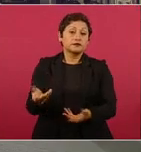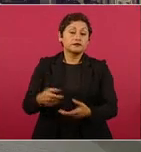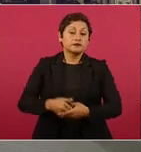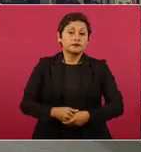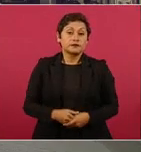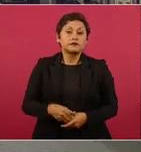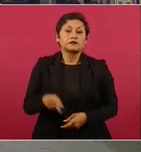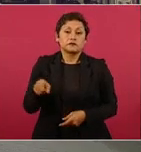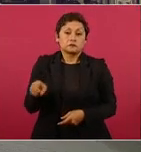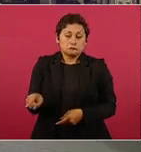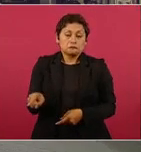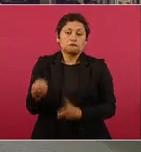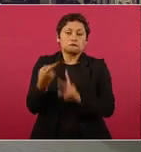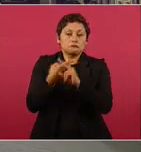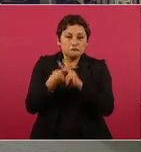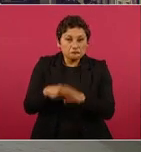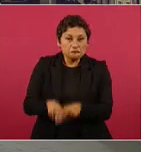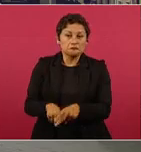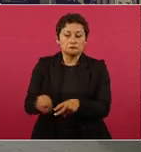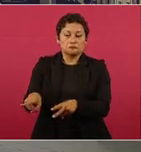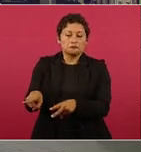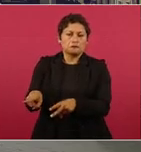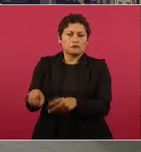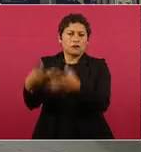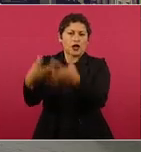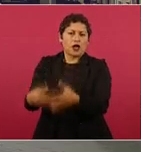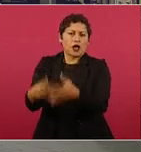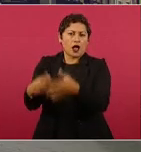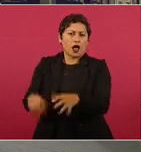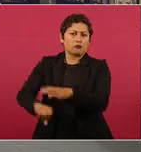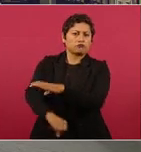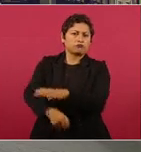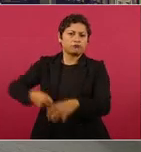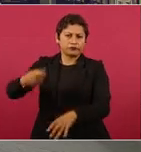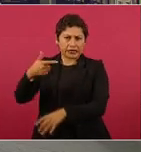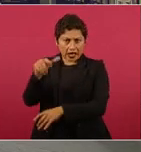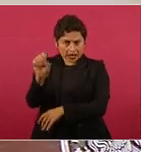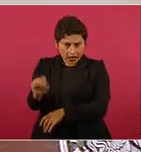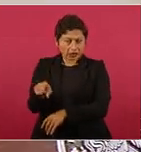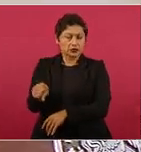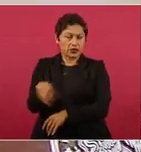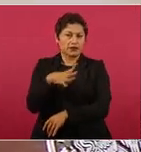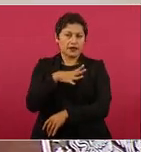en proceso las plantas porque